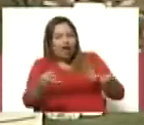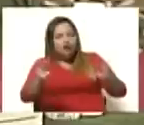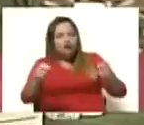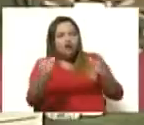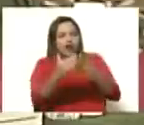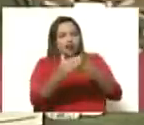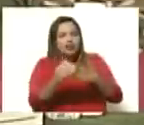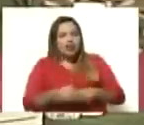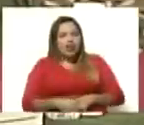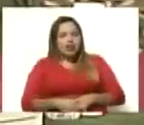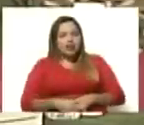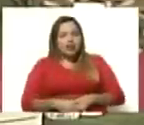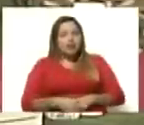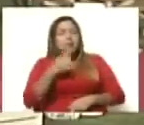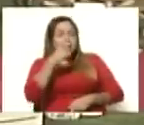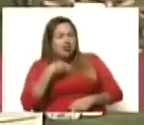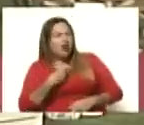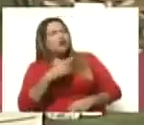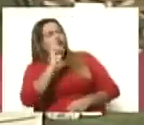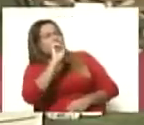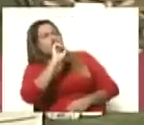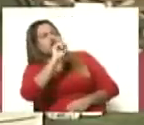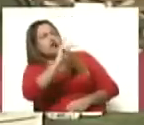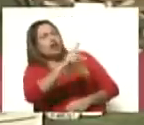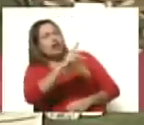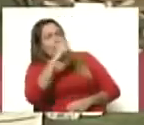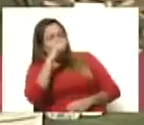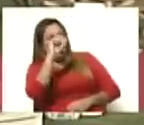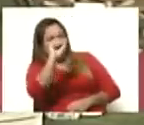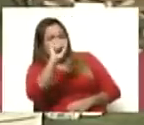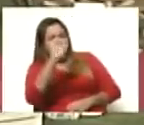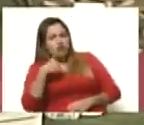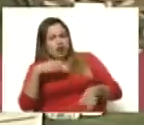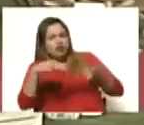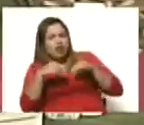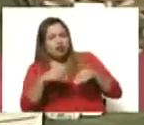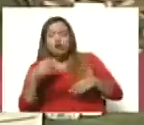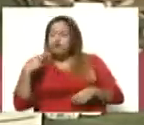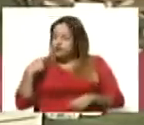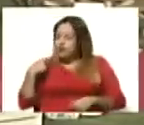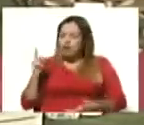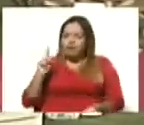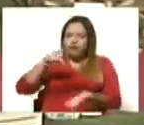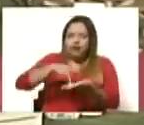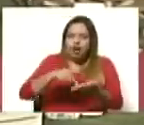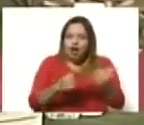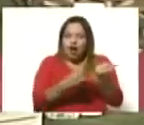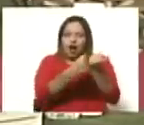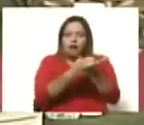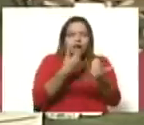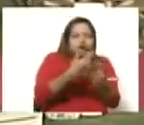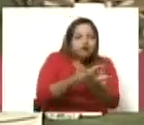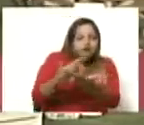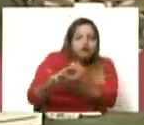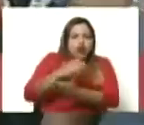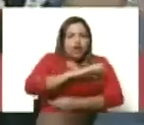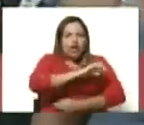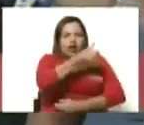dijo, está bien, Maduro, lo acepto. Y es lo que vengo a pedirle a ustedes, apoyo a los jefes y jefas de